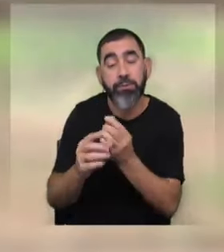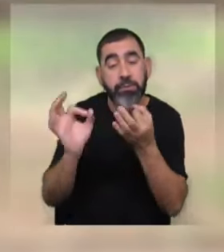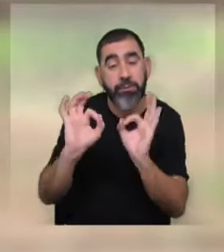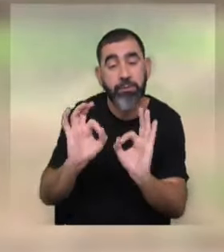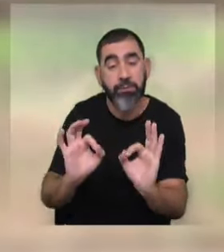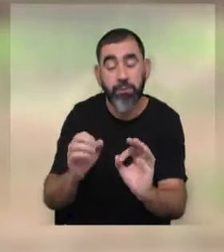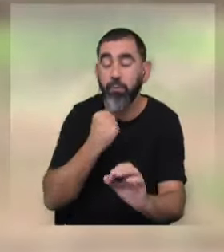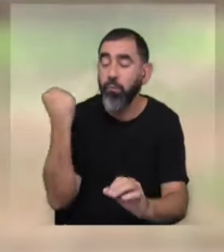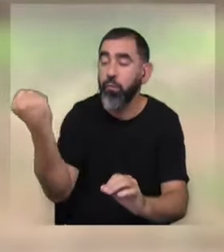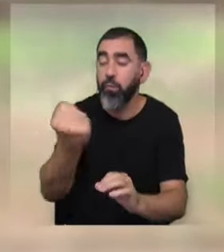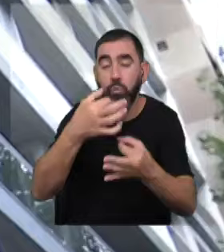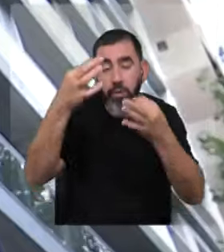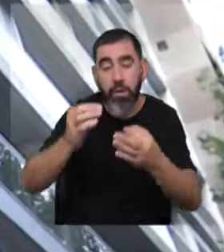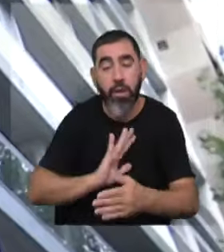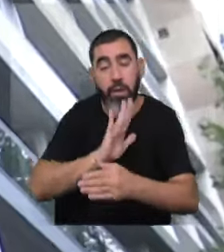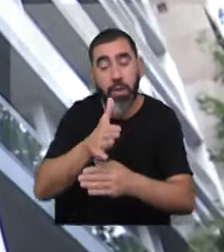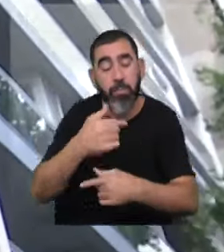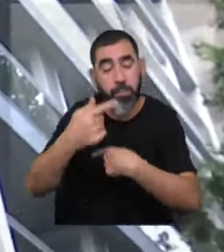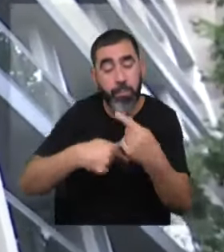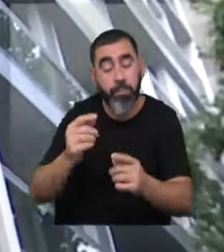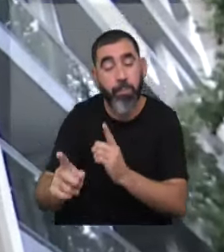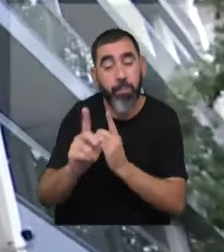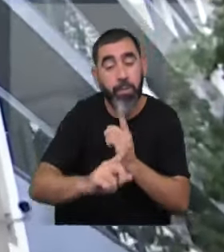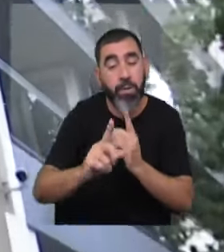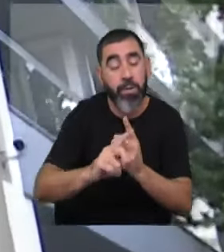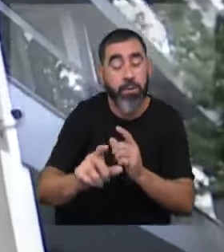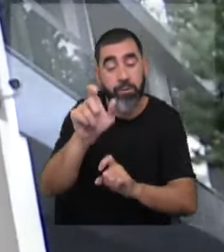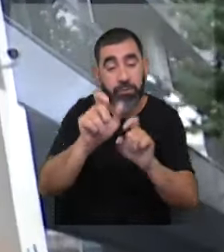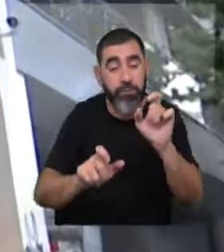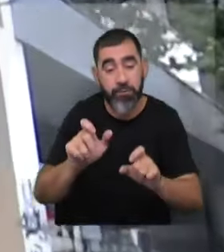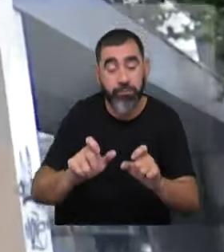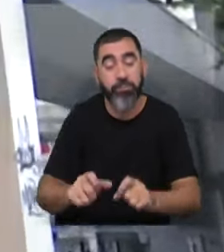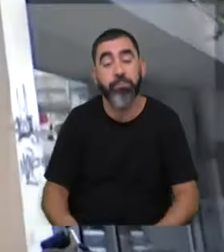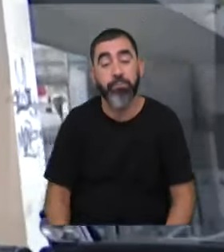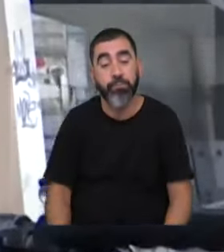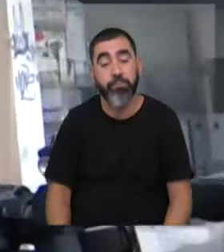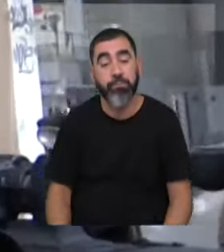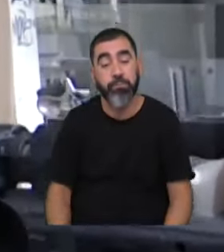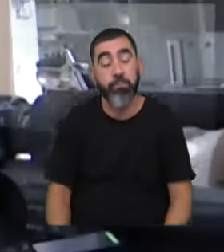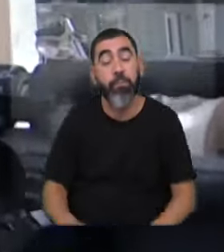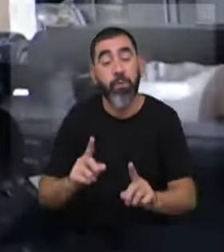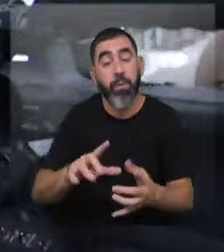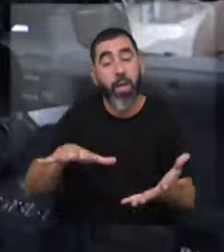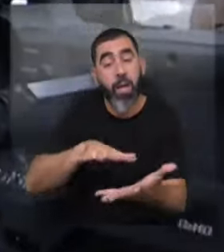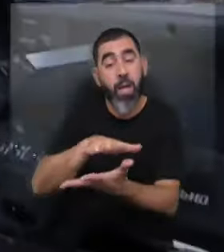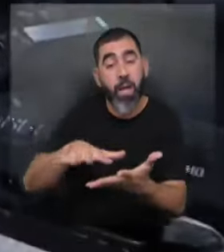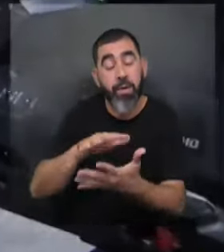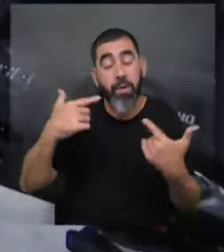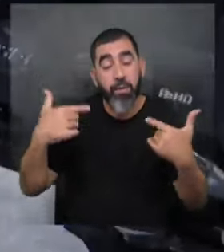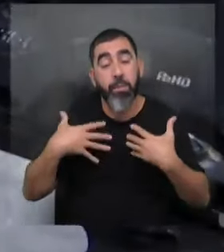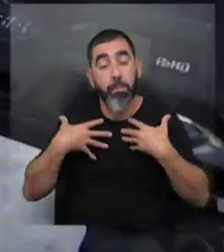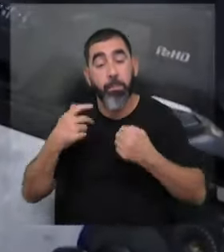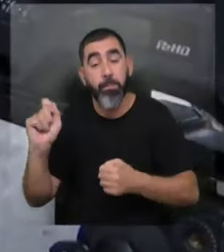resulta imprescindible asegurar el acceso y continuidad asistencial a estos usuarios, indica el texto. Agrega que las áreas correspondientes del Ministerio de